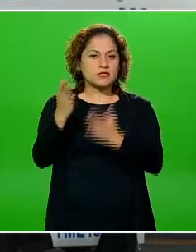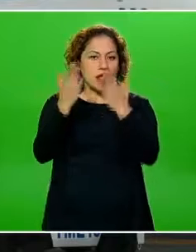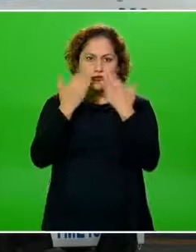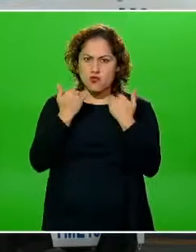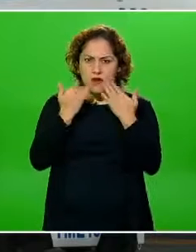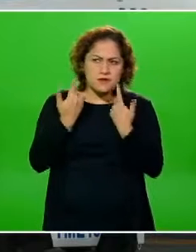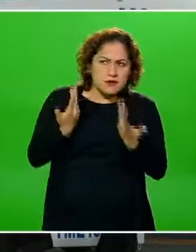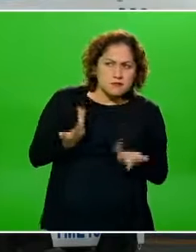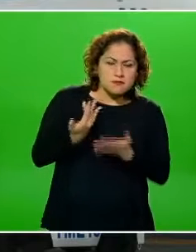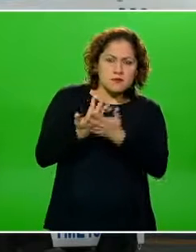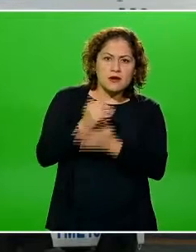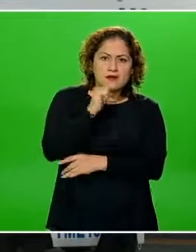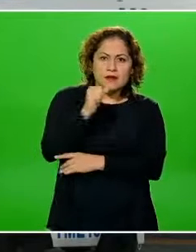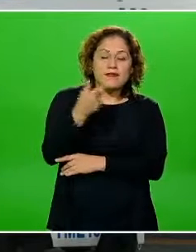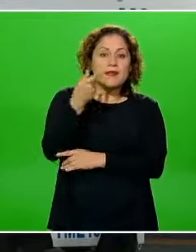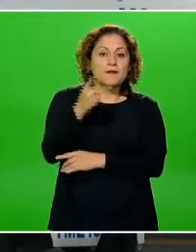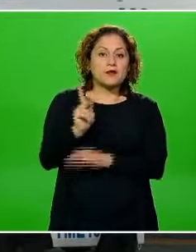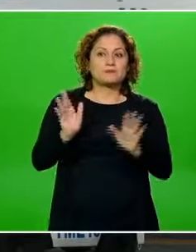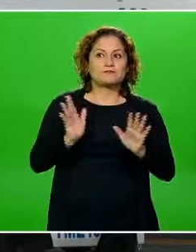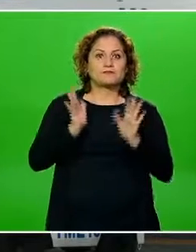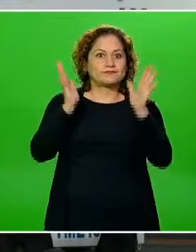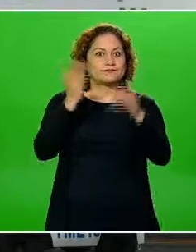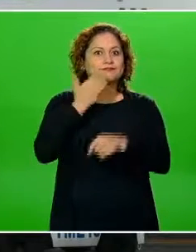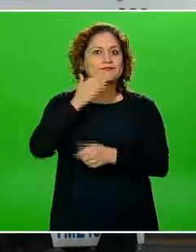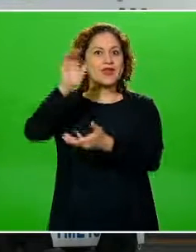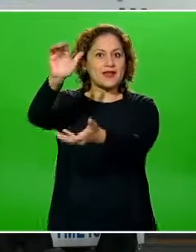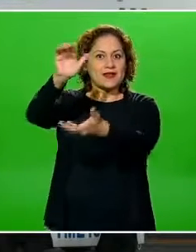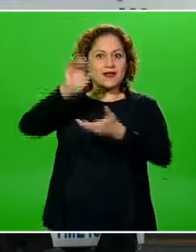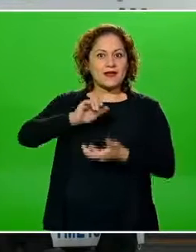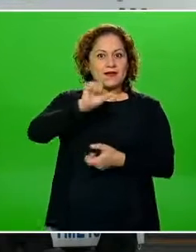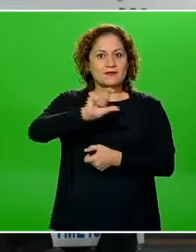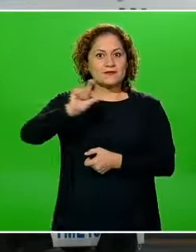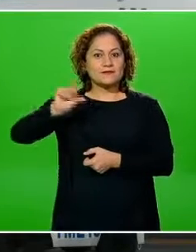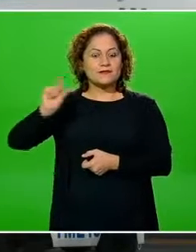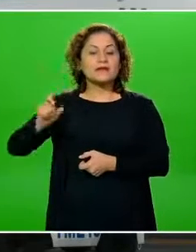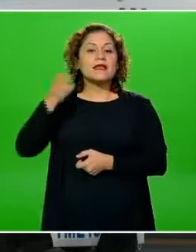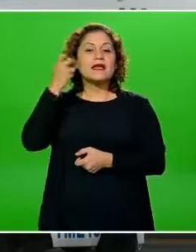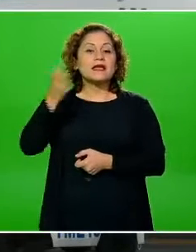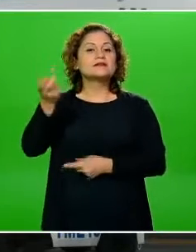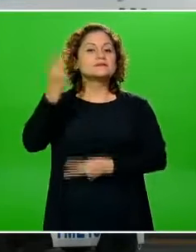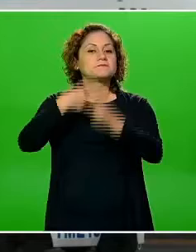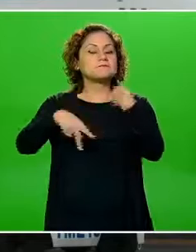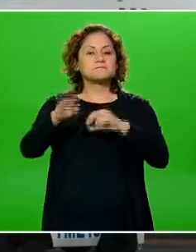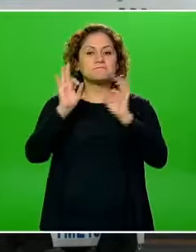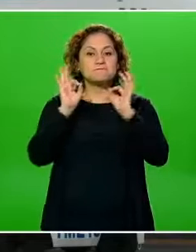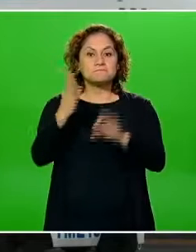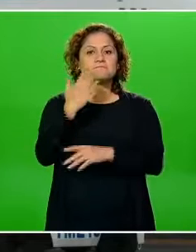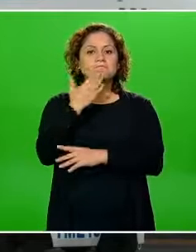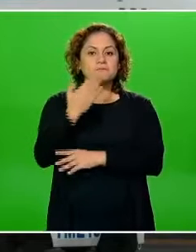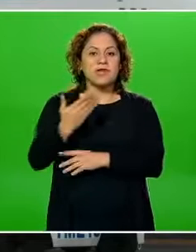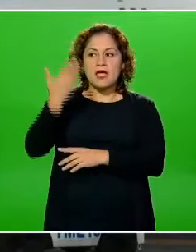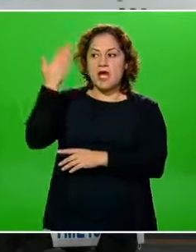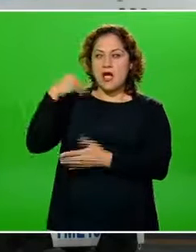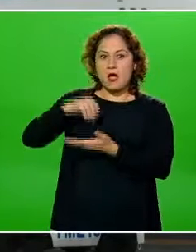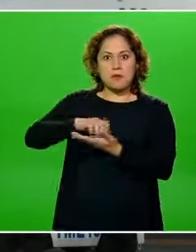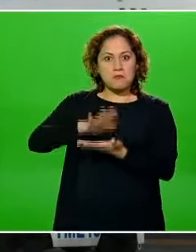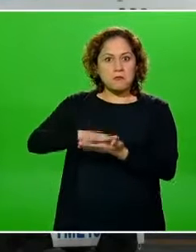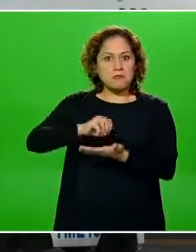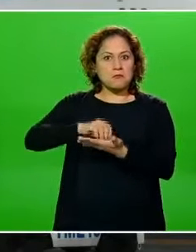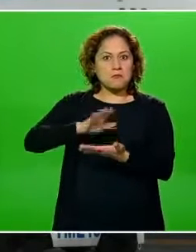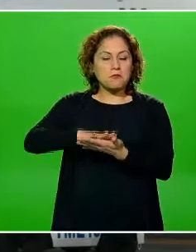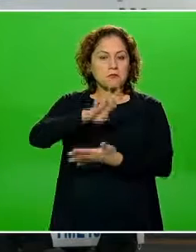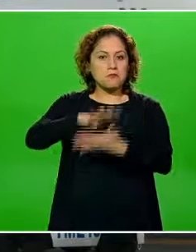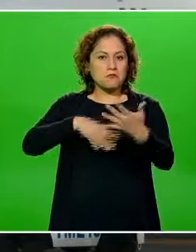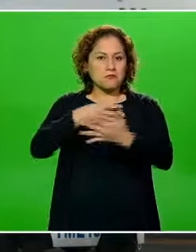la semana con más arribo de vacunas que la que originalmente había estado planificada. Como podemos ver,